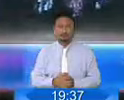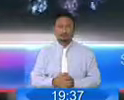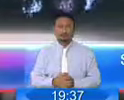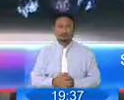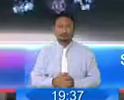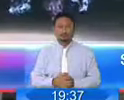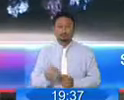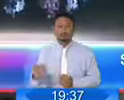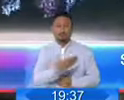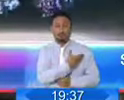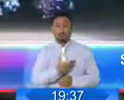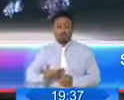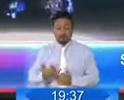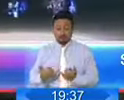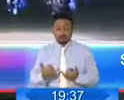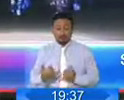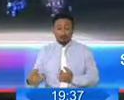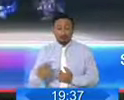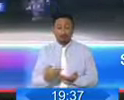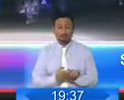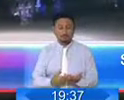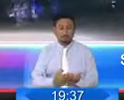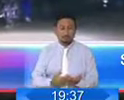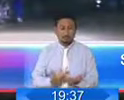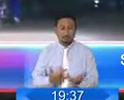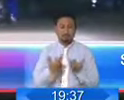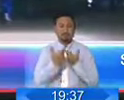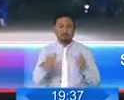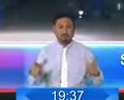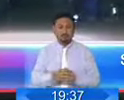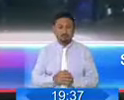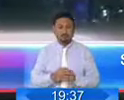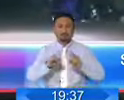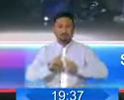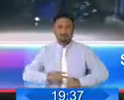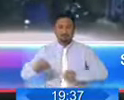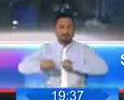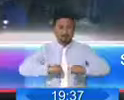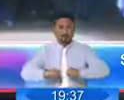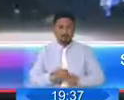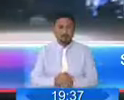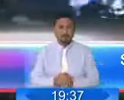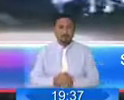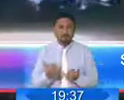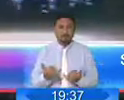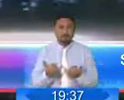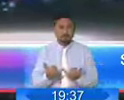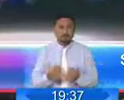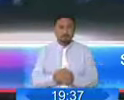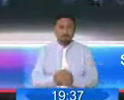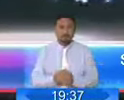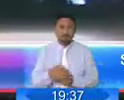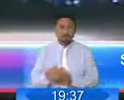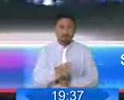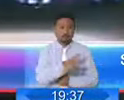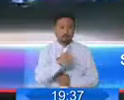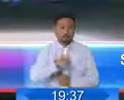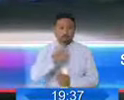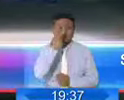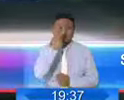lo que la presidencia ha preparado la velada libertaria con varias actividades. En este momento, lo que